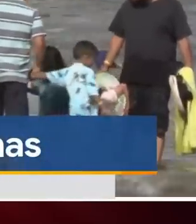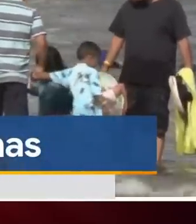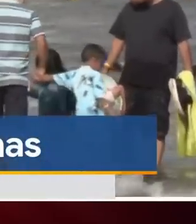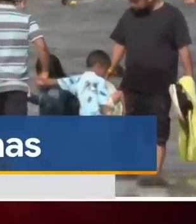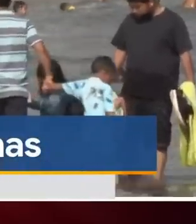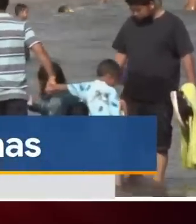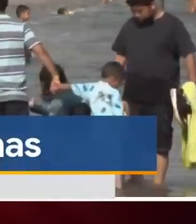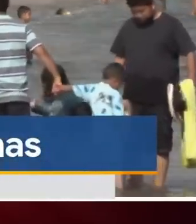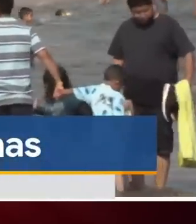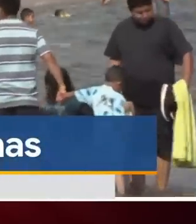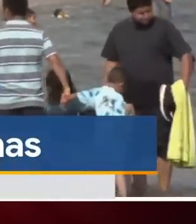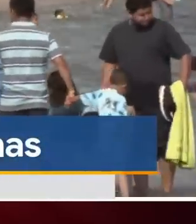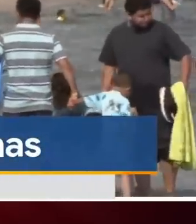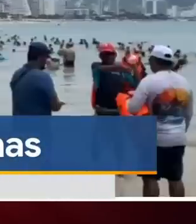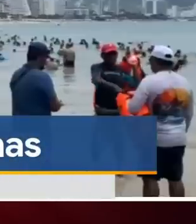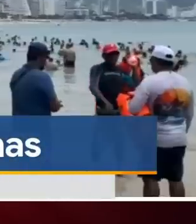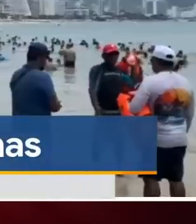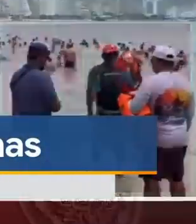trabajar